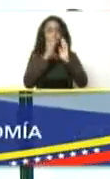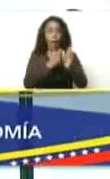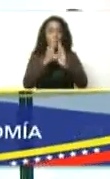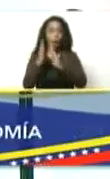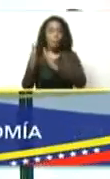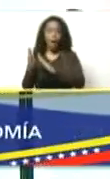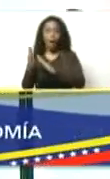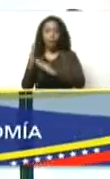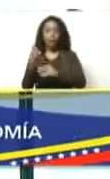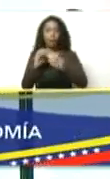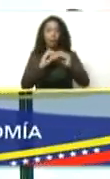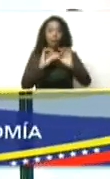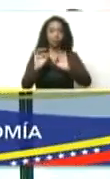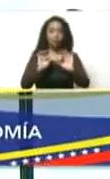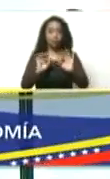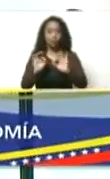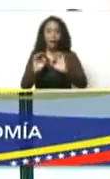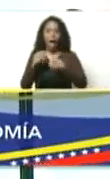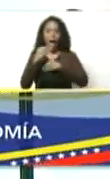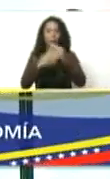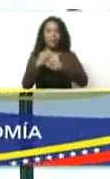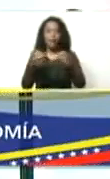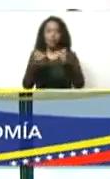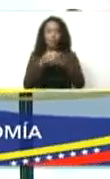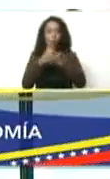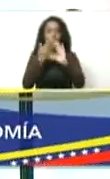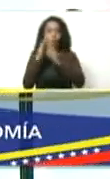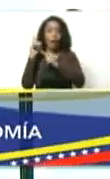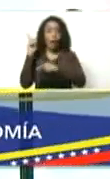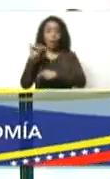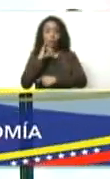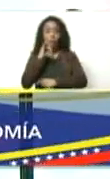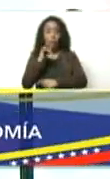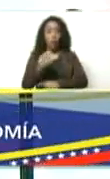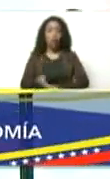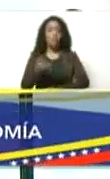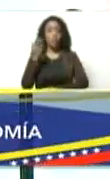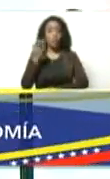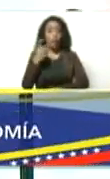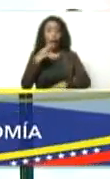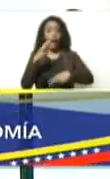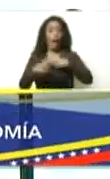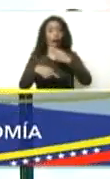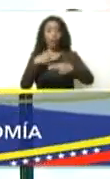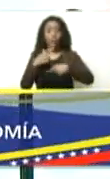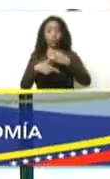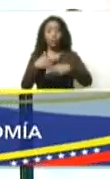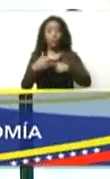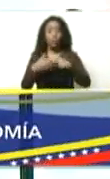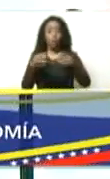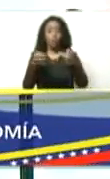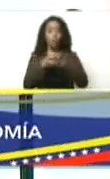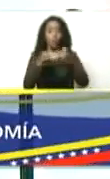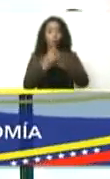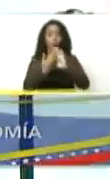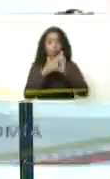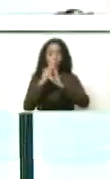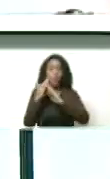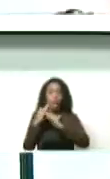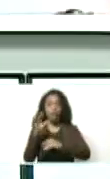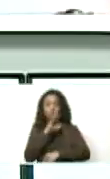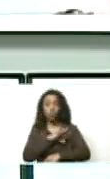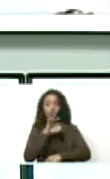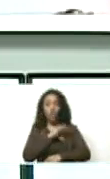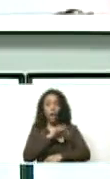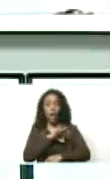comunas. Son datos contundentes de que la revolución comunera